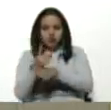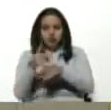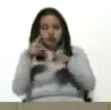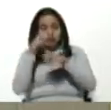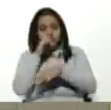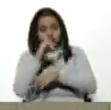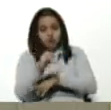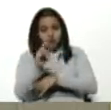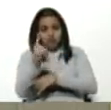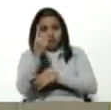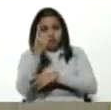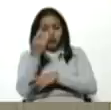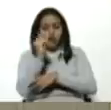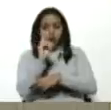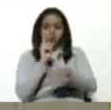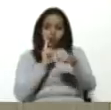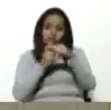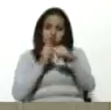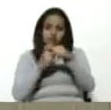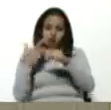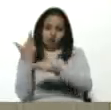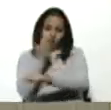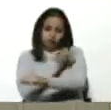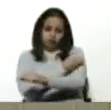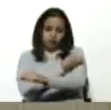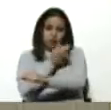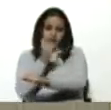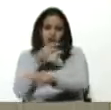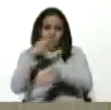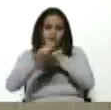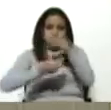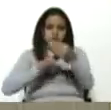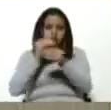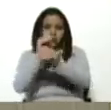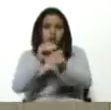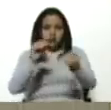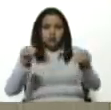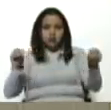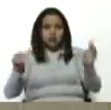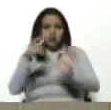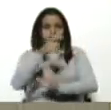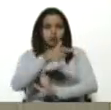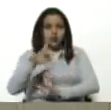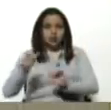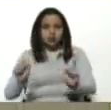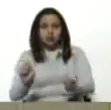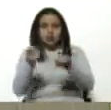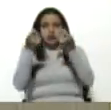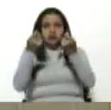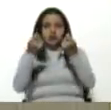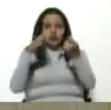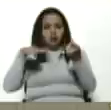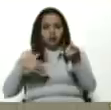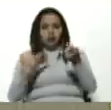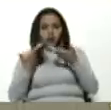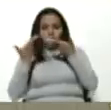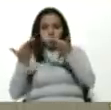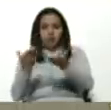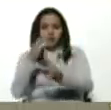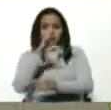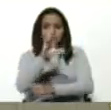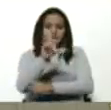primer efecto ha sido muy positivo y por lo cual estamos haciendo el llamado a los pacientes recuperados a que puedan donar el